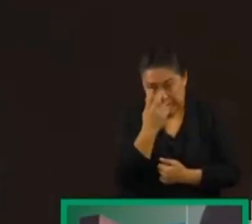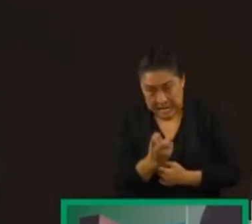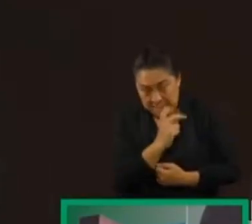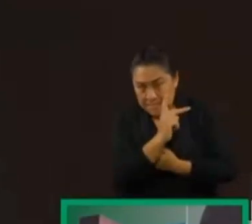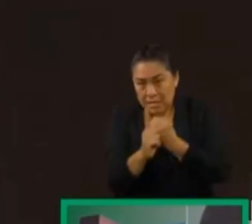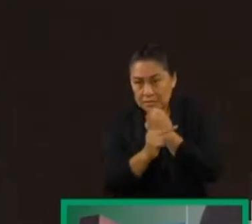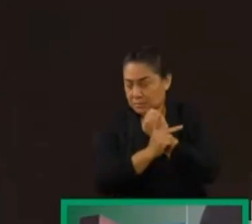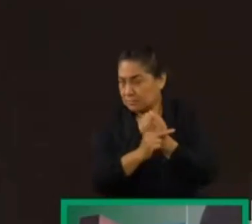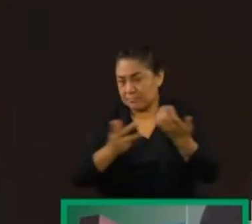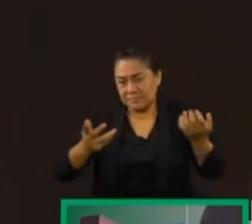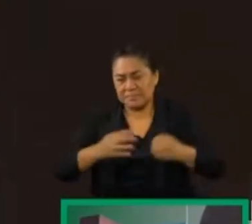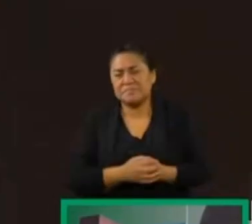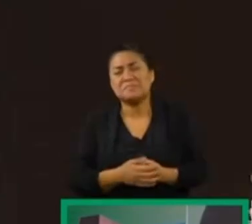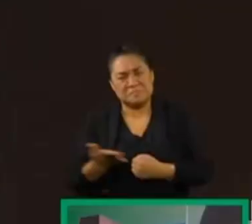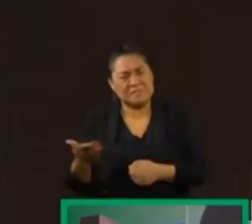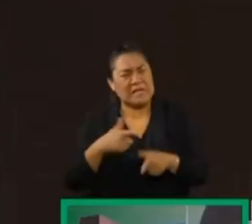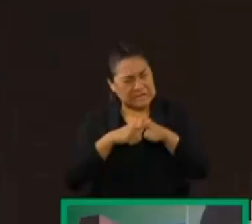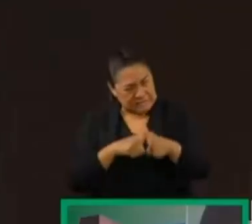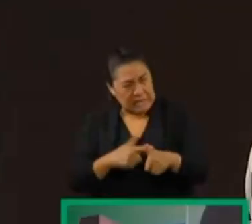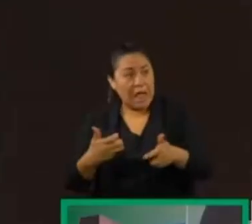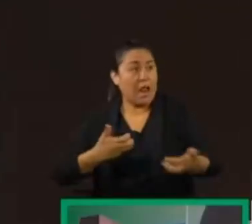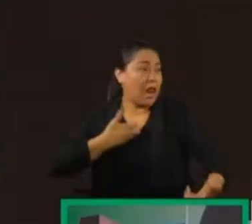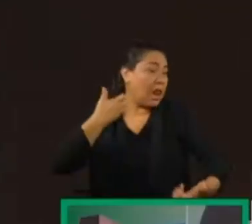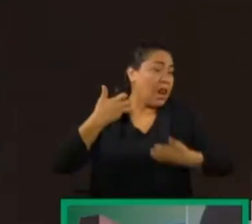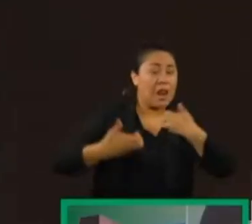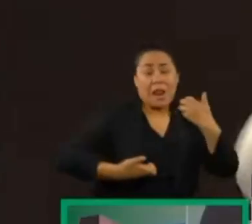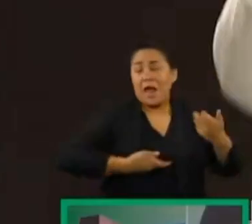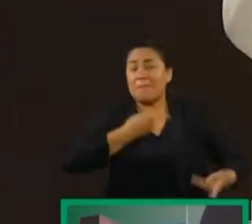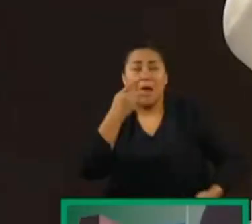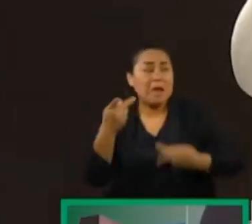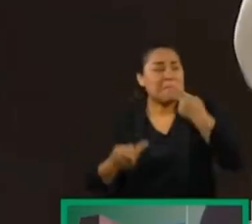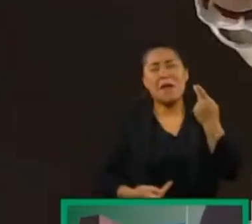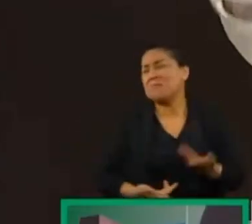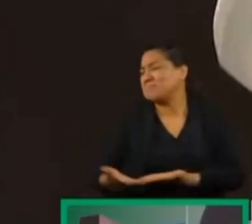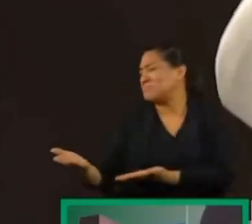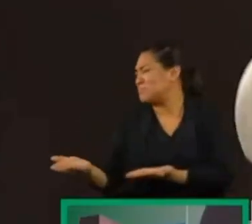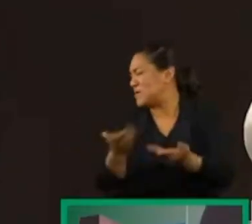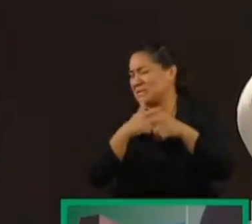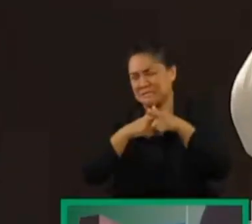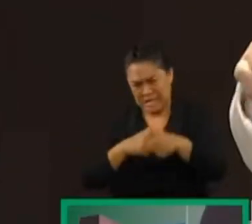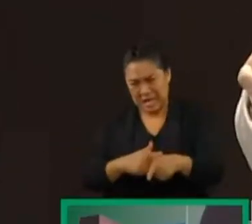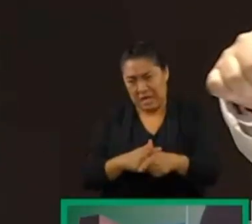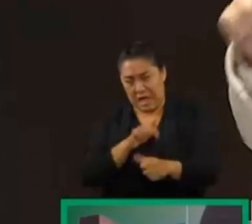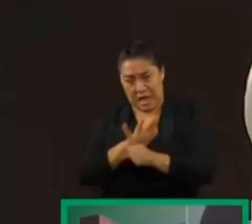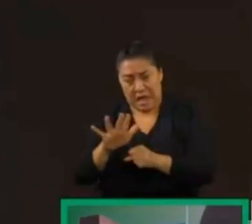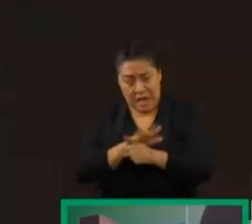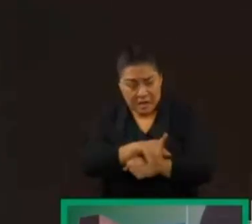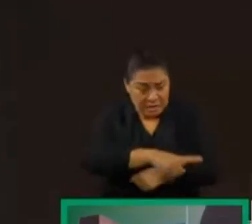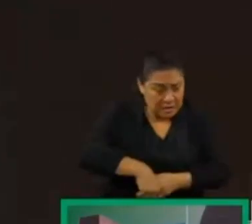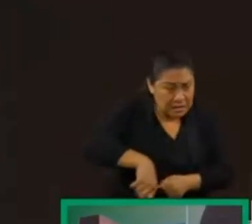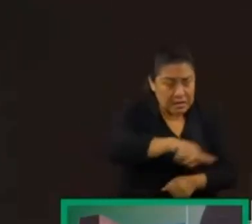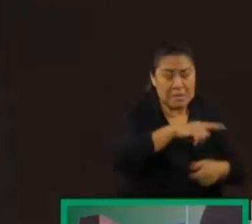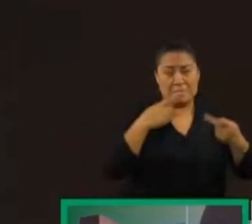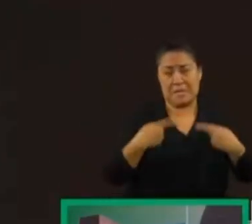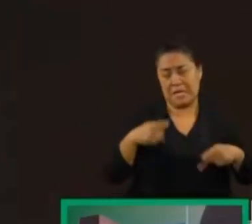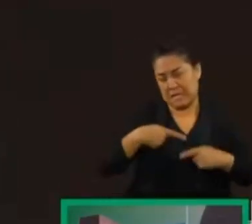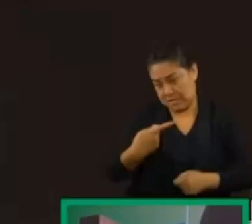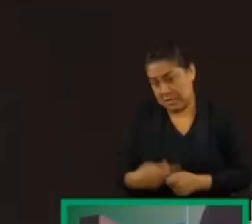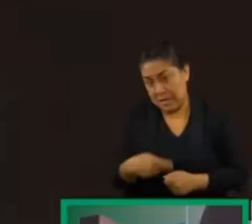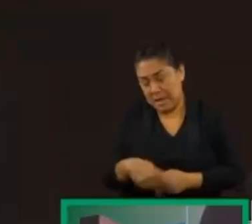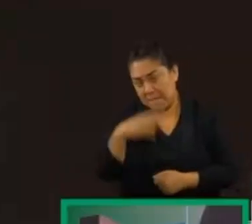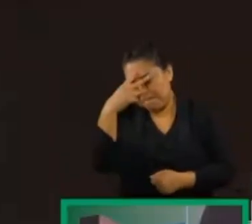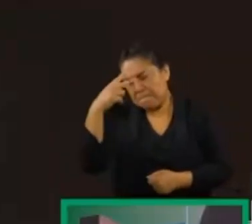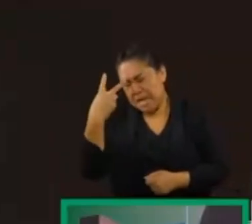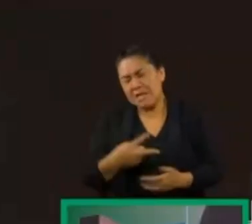país. Así que sigan ladrando, sigan quejándose, porque las mexicanas y los